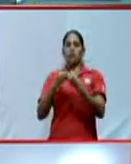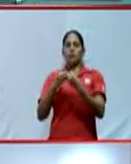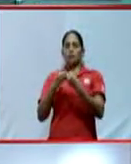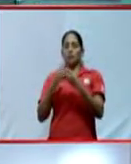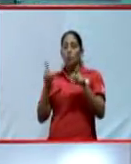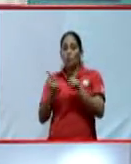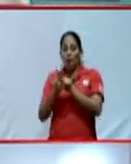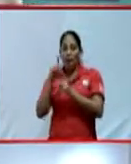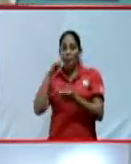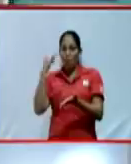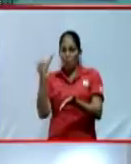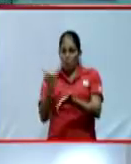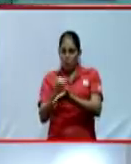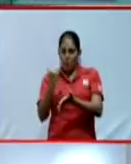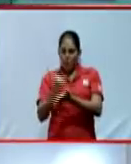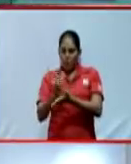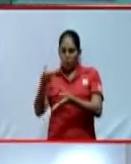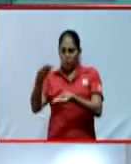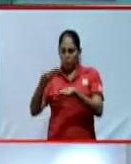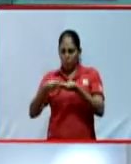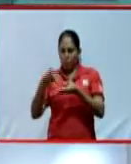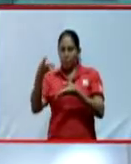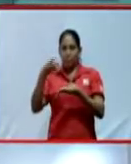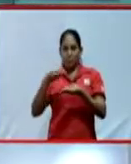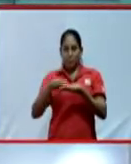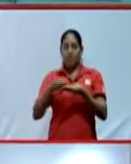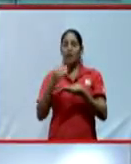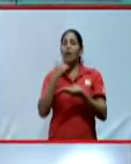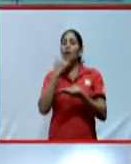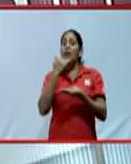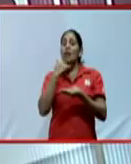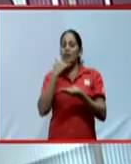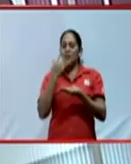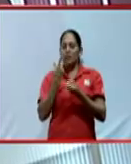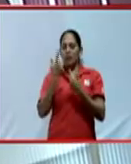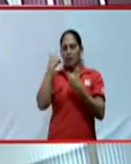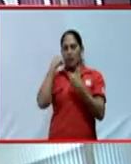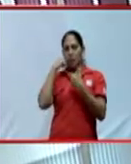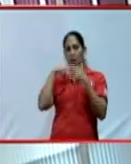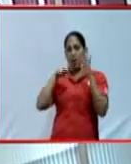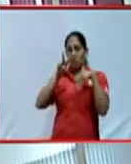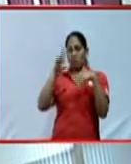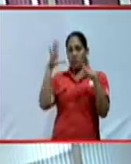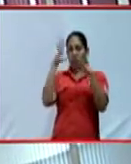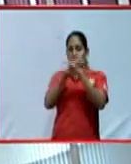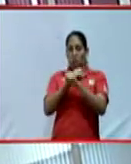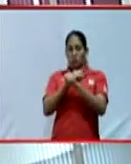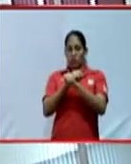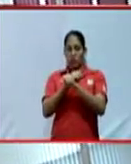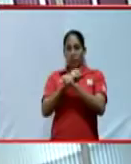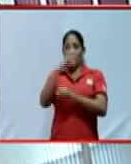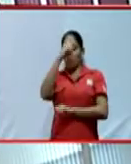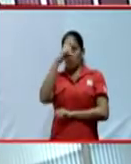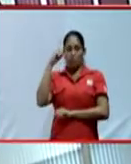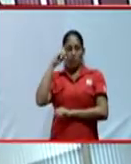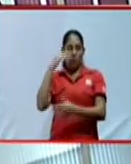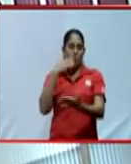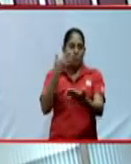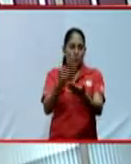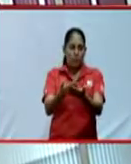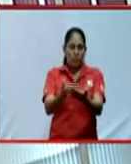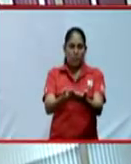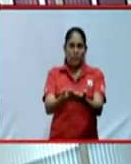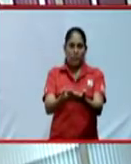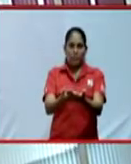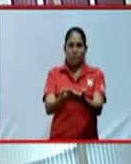Jorge Rodríguez, y hemos elaborado un material audiovisual que